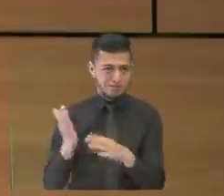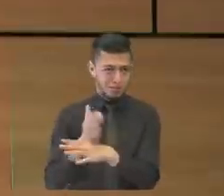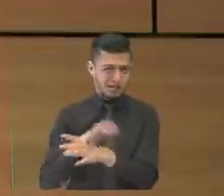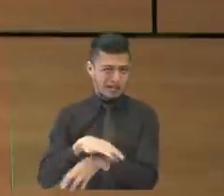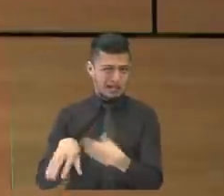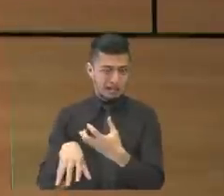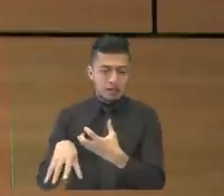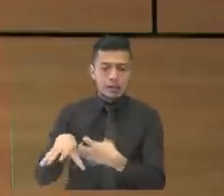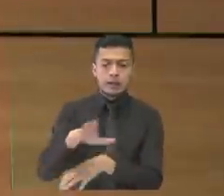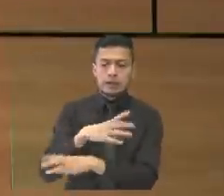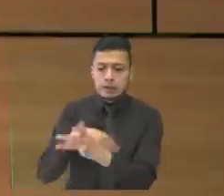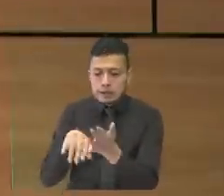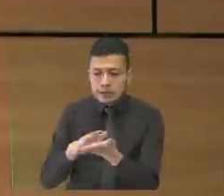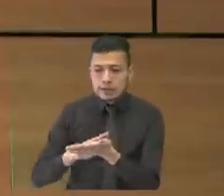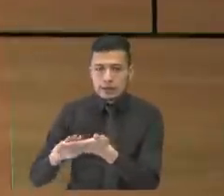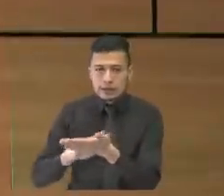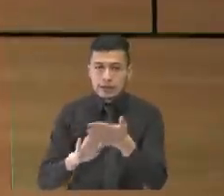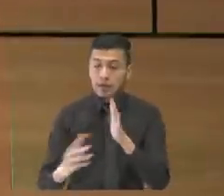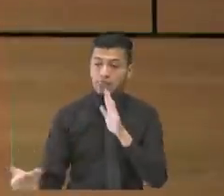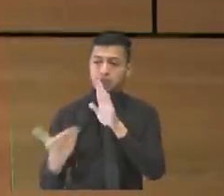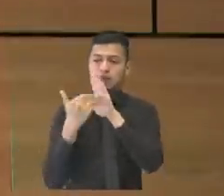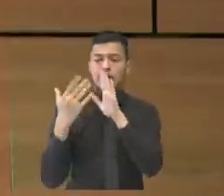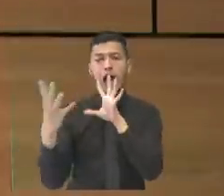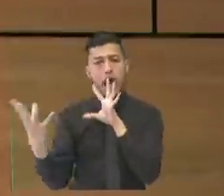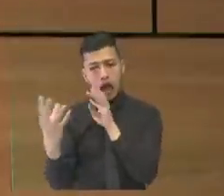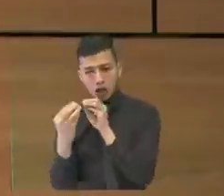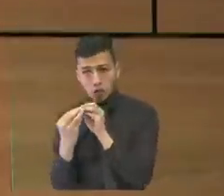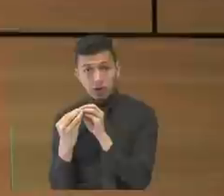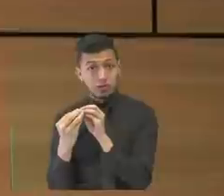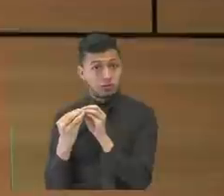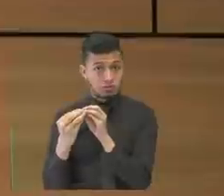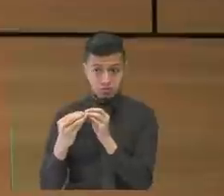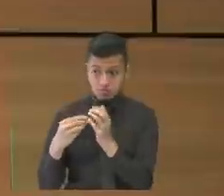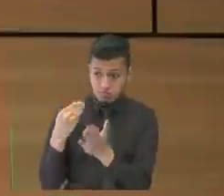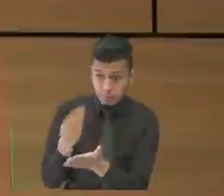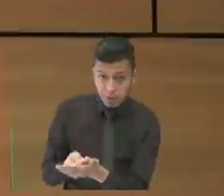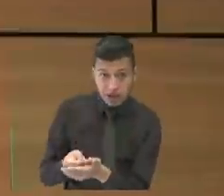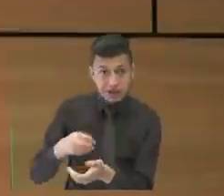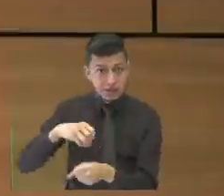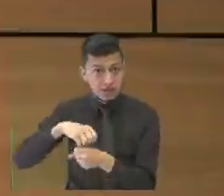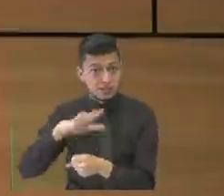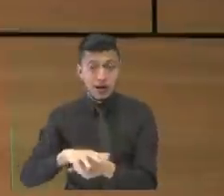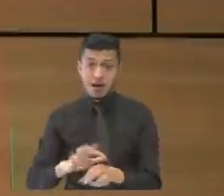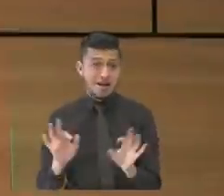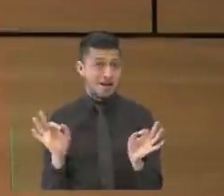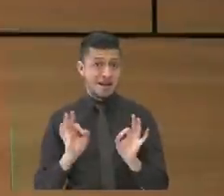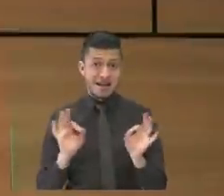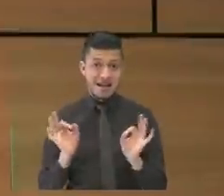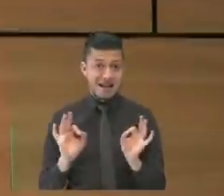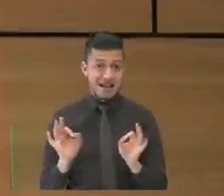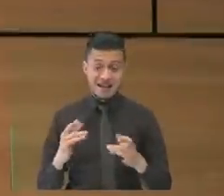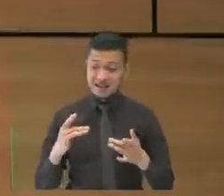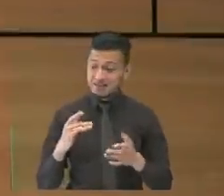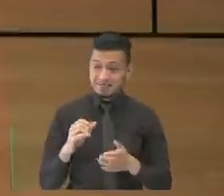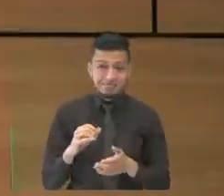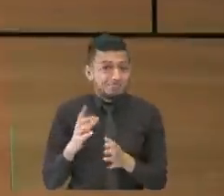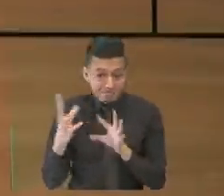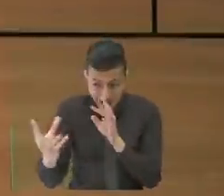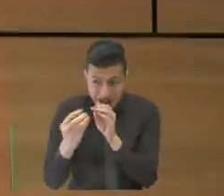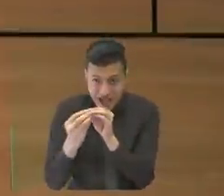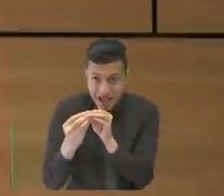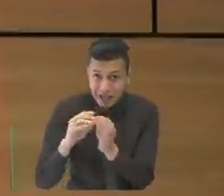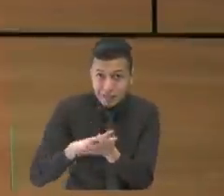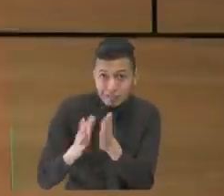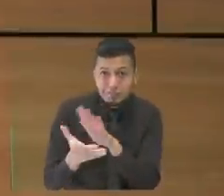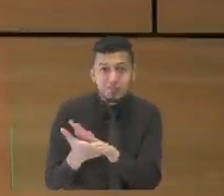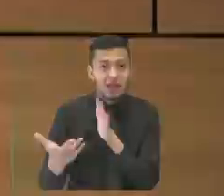llegar a una concertación con los demandantes sin que le costara un centavo al distrito. Hicimos un acuerdo para que ni